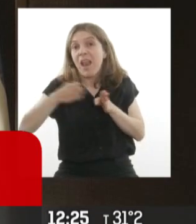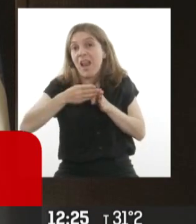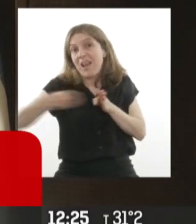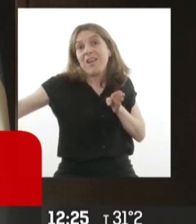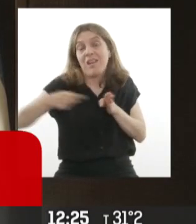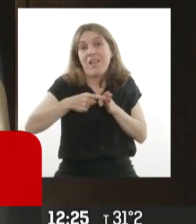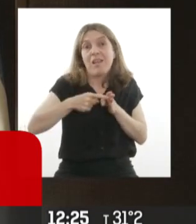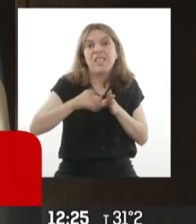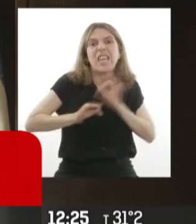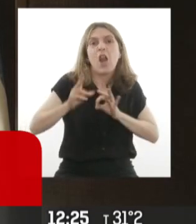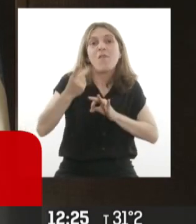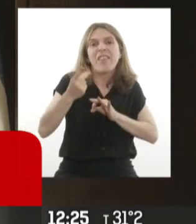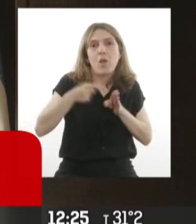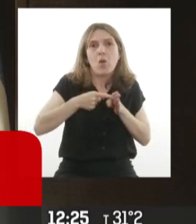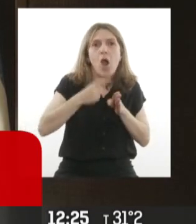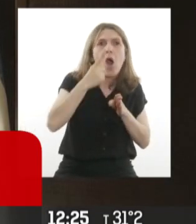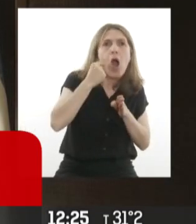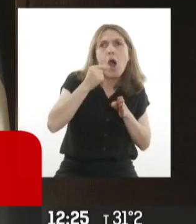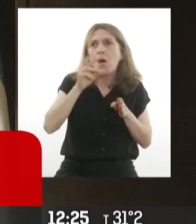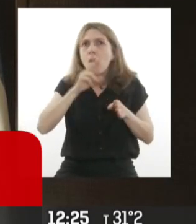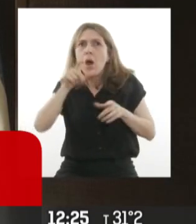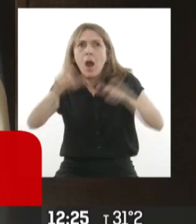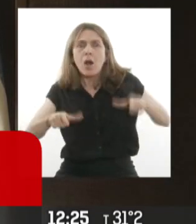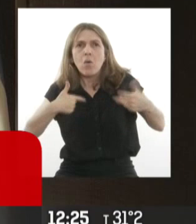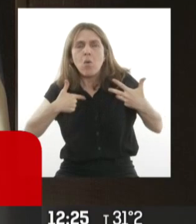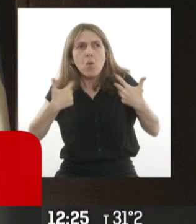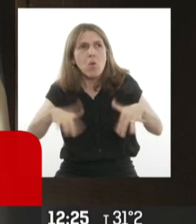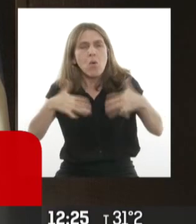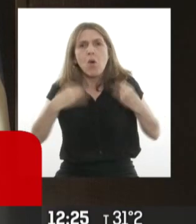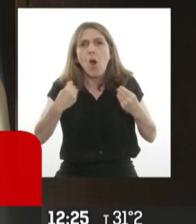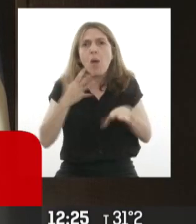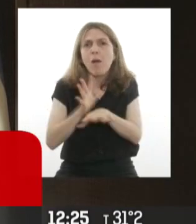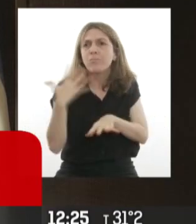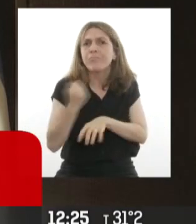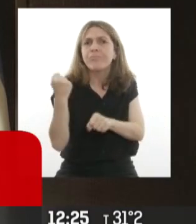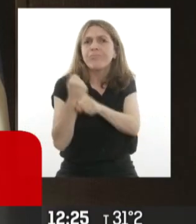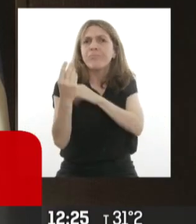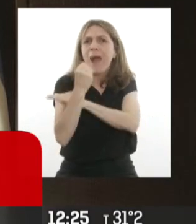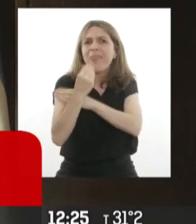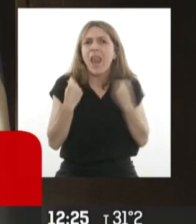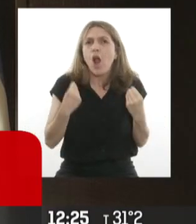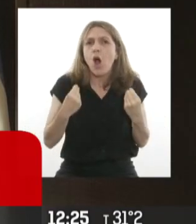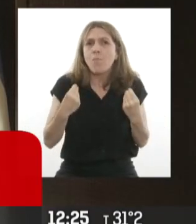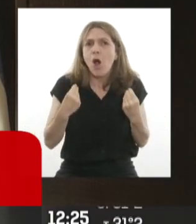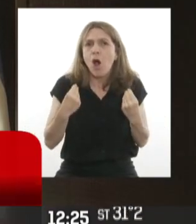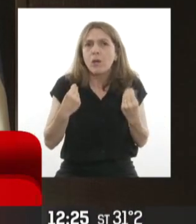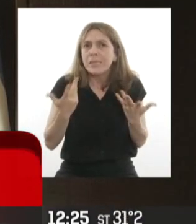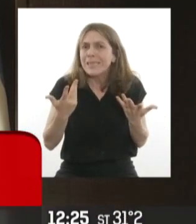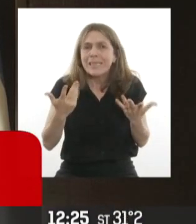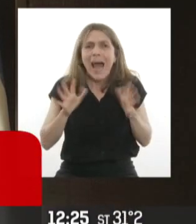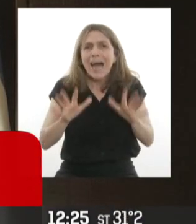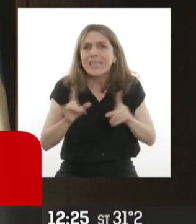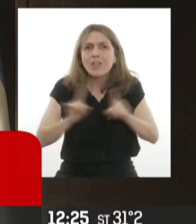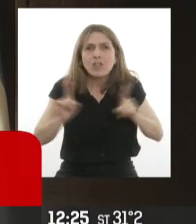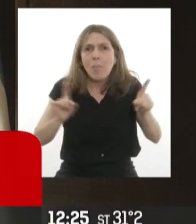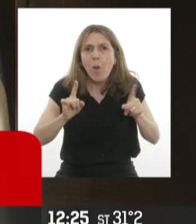el debate de dónde encontrar su sustento diario, es algo éticamente inadmisible. Y esos